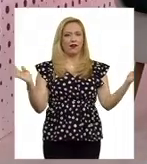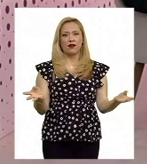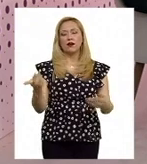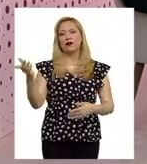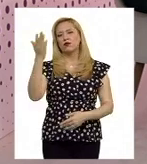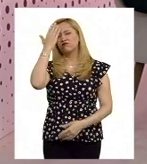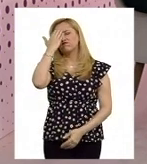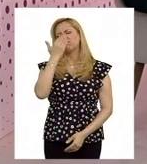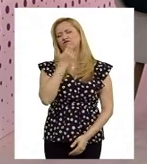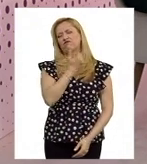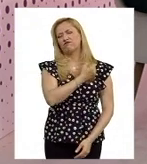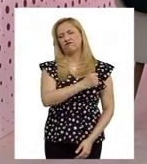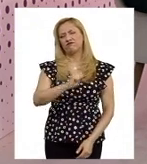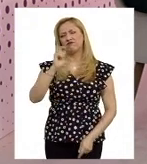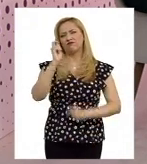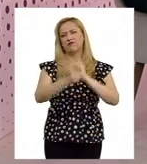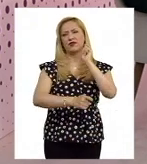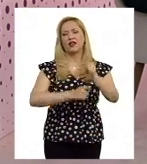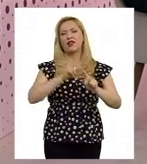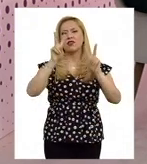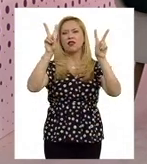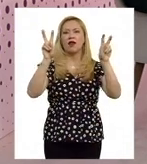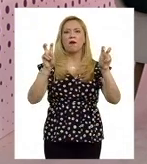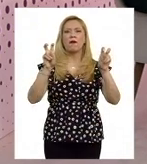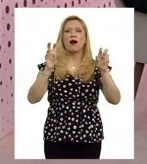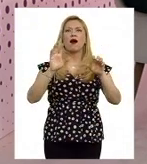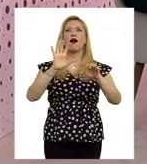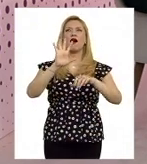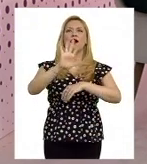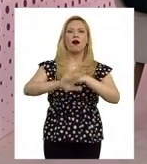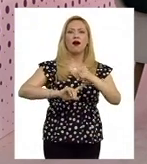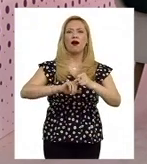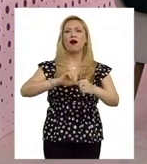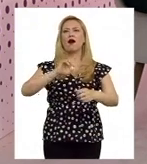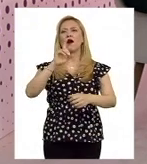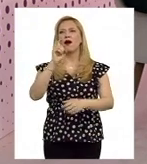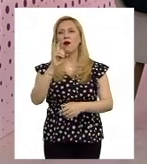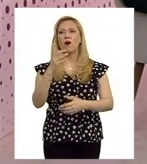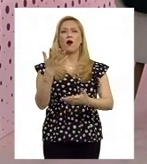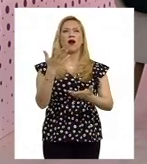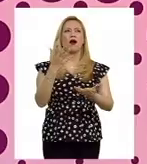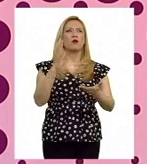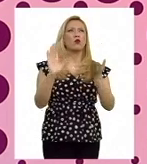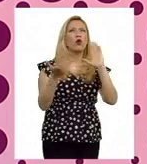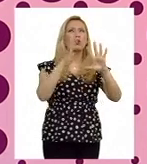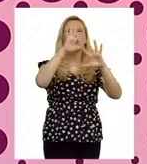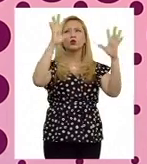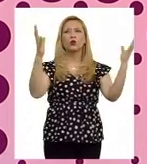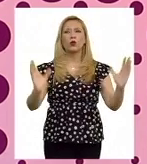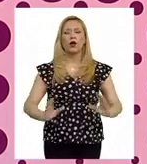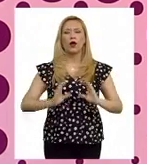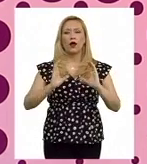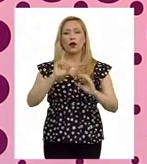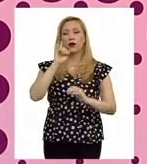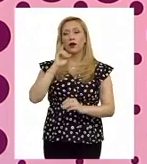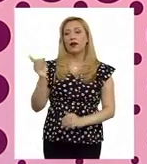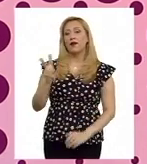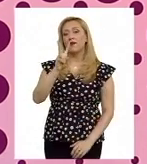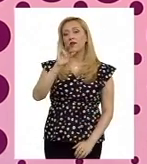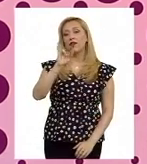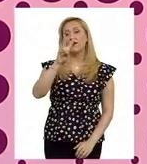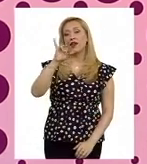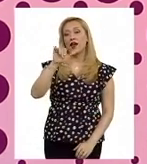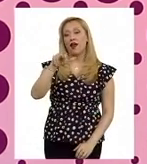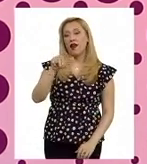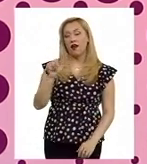académica experta en temas ambientales, la académica de la Universidad Iberoamericana, Viviana Macías. Gracias. Mucho gusto, muchas gracias